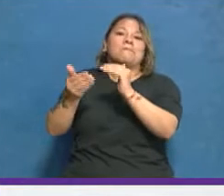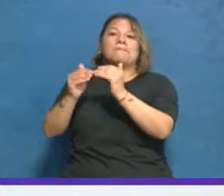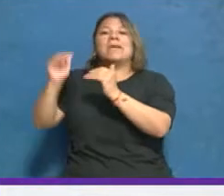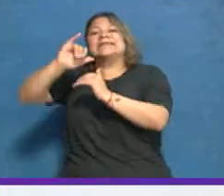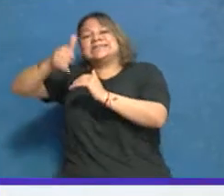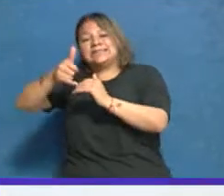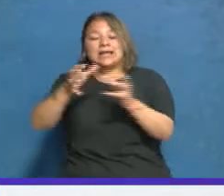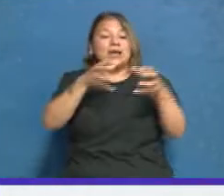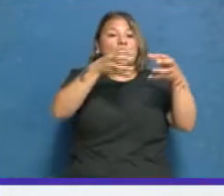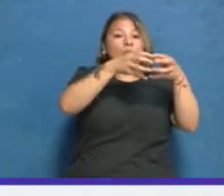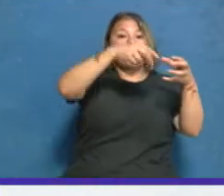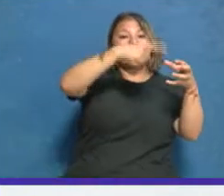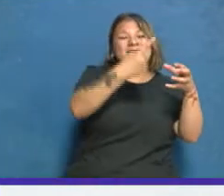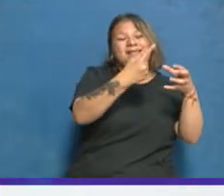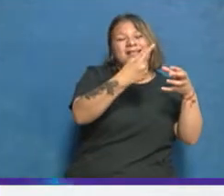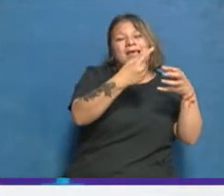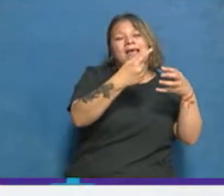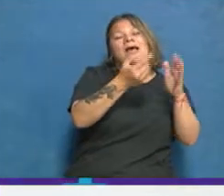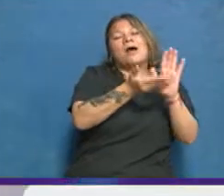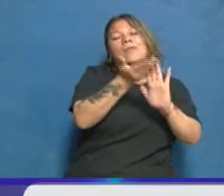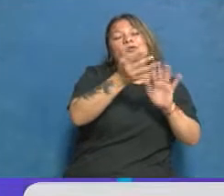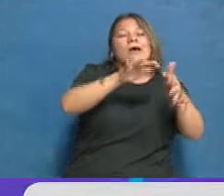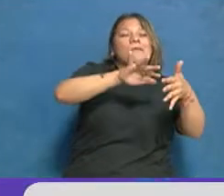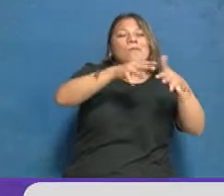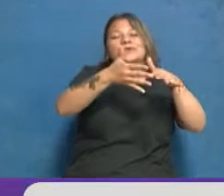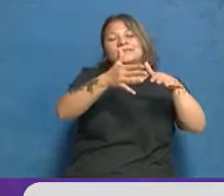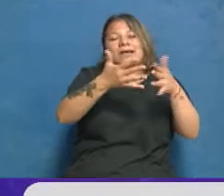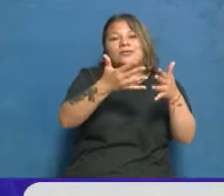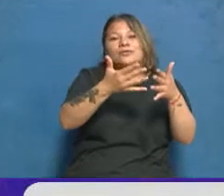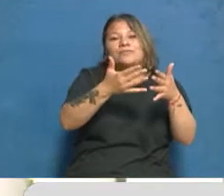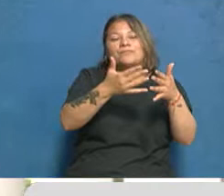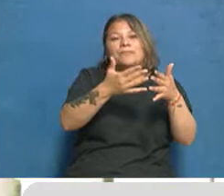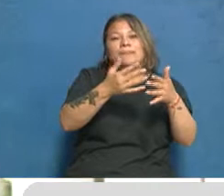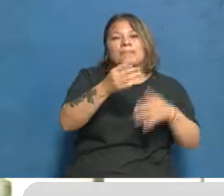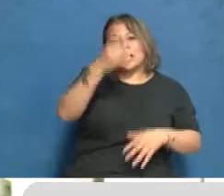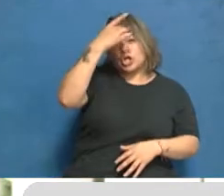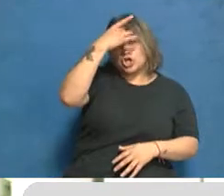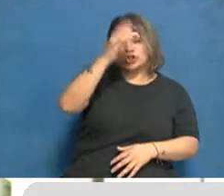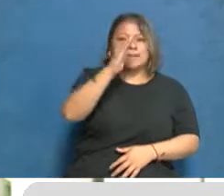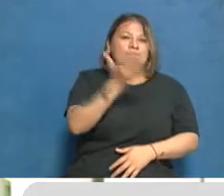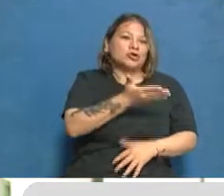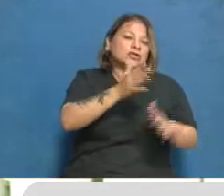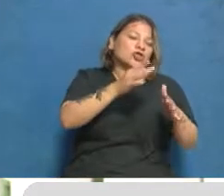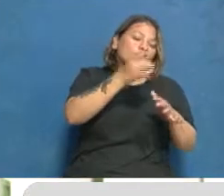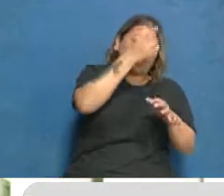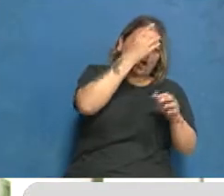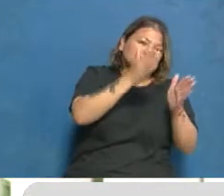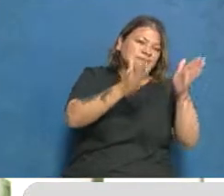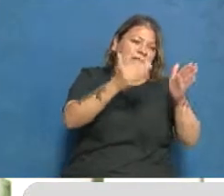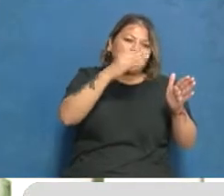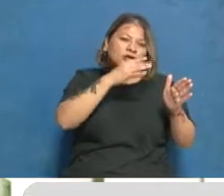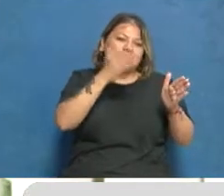mayores ingresos en el hogar, van a tener un aumento aproximado del 12%, entre el 12 y